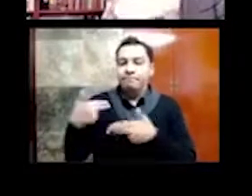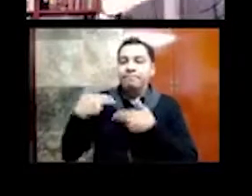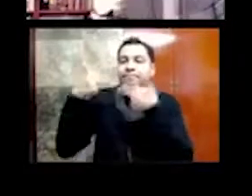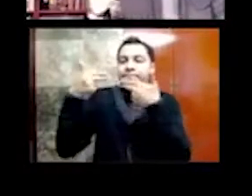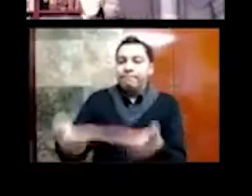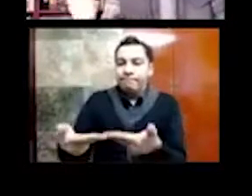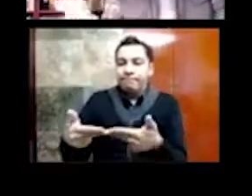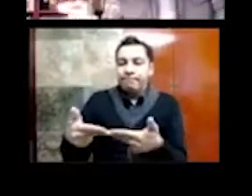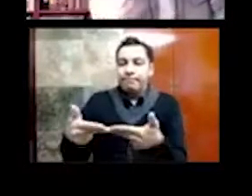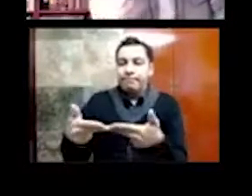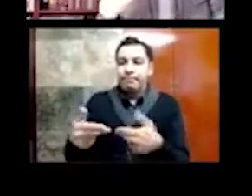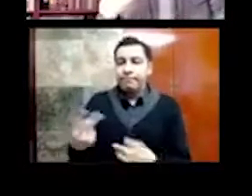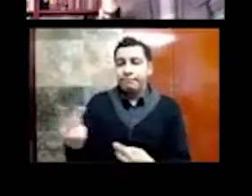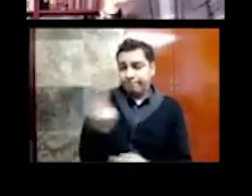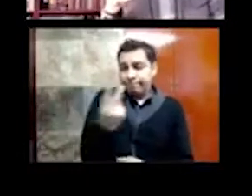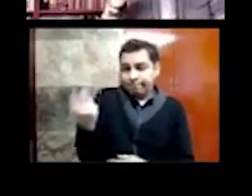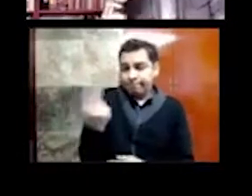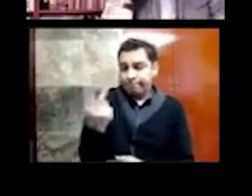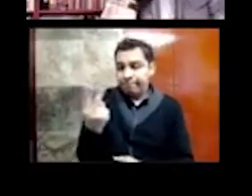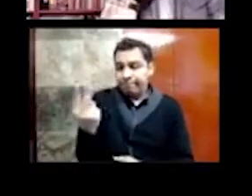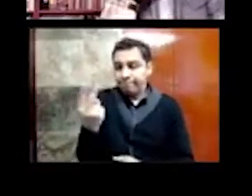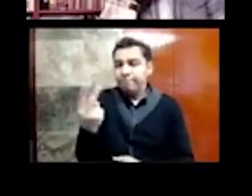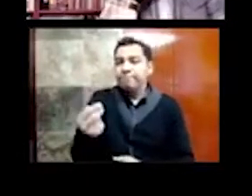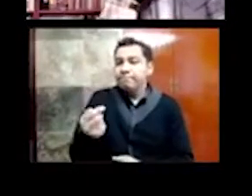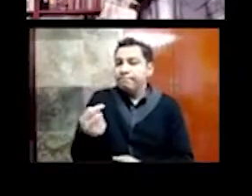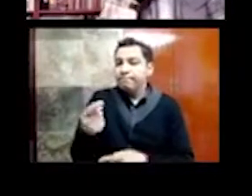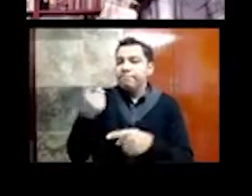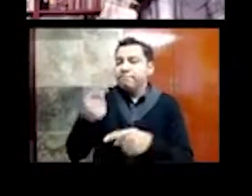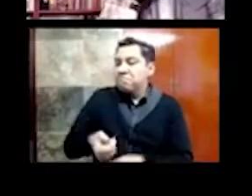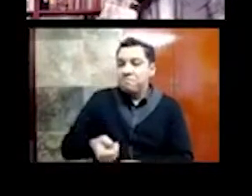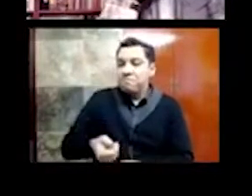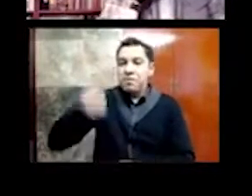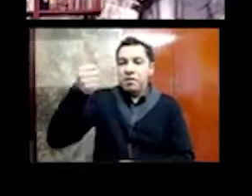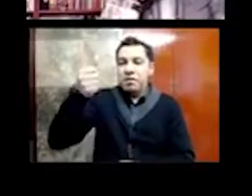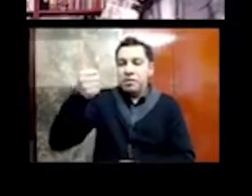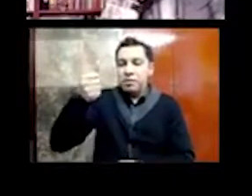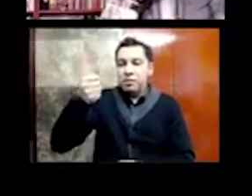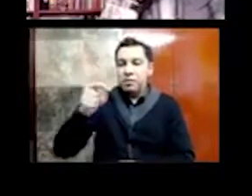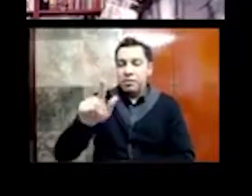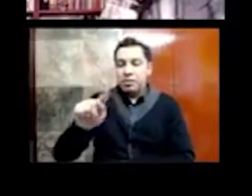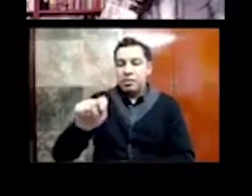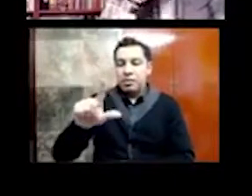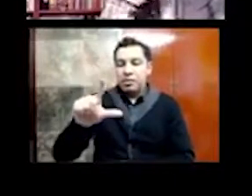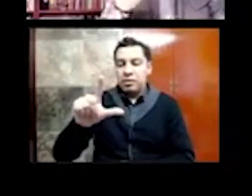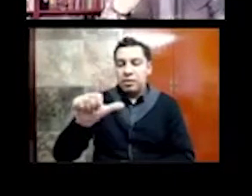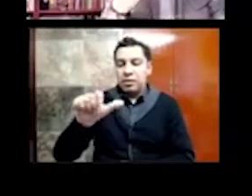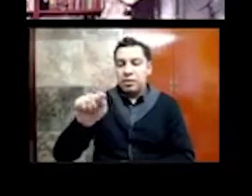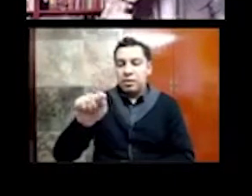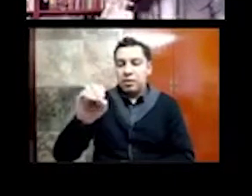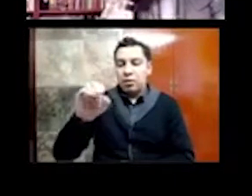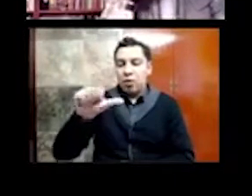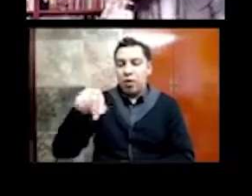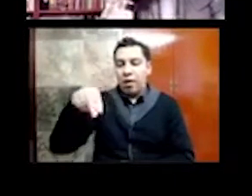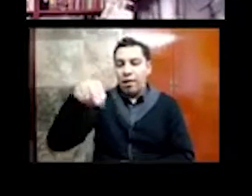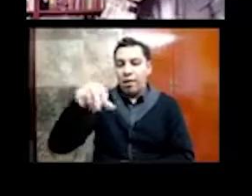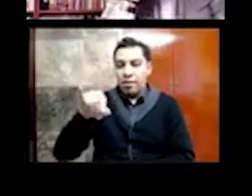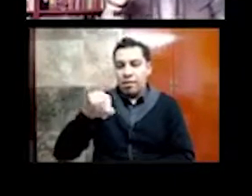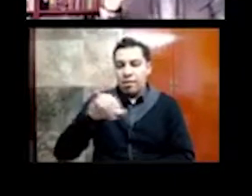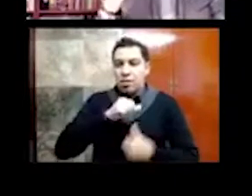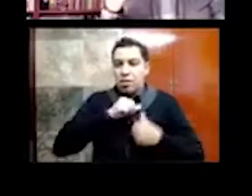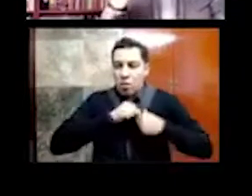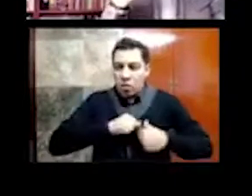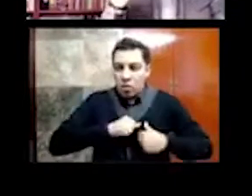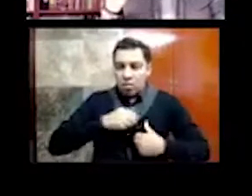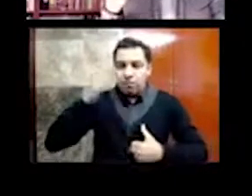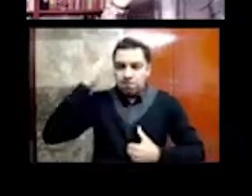Acamapixtli y Huitzliwitl son los dos primeros tlatoani, ceden el poder a